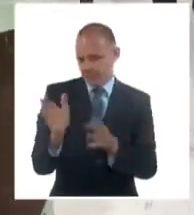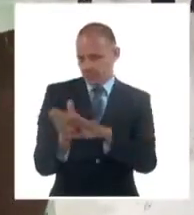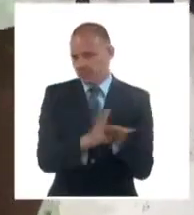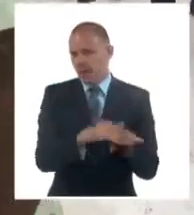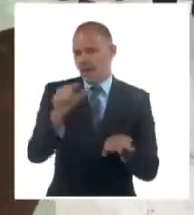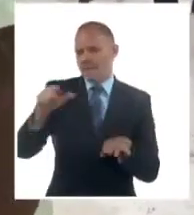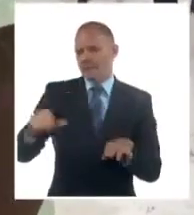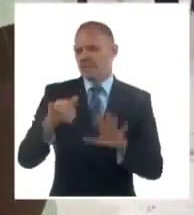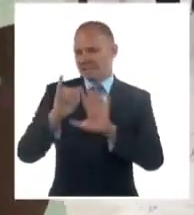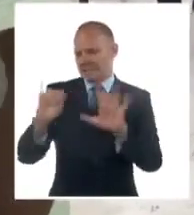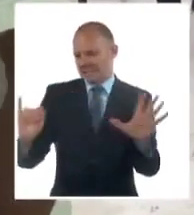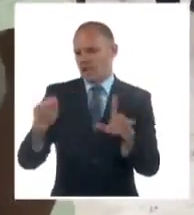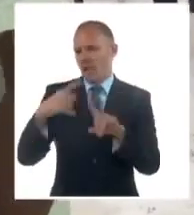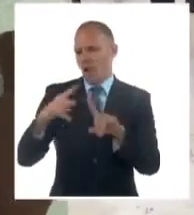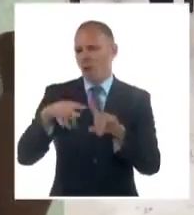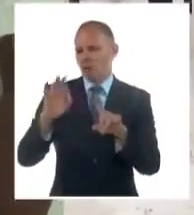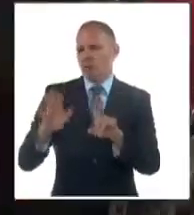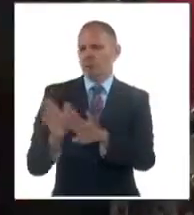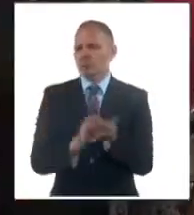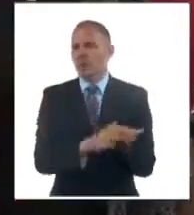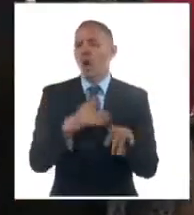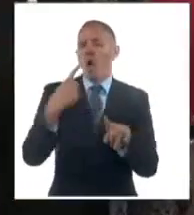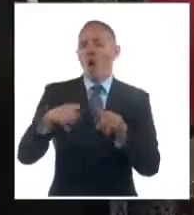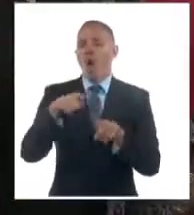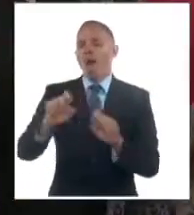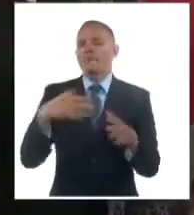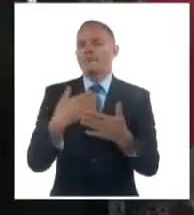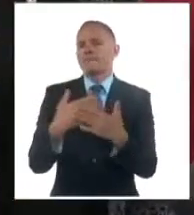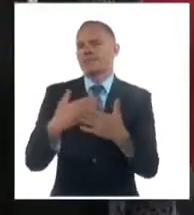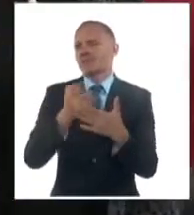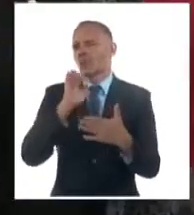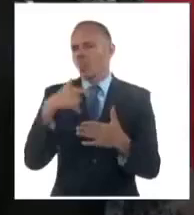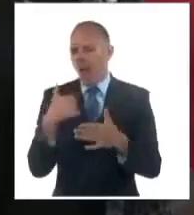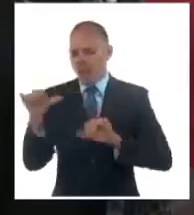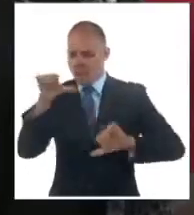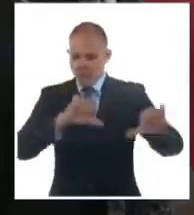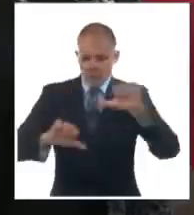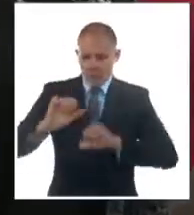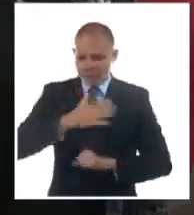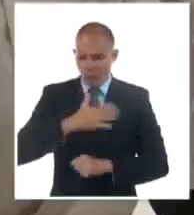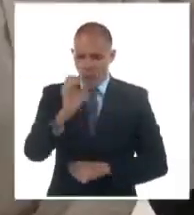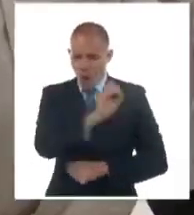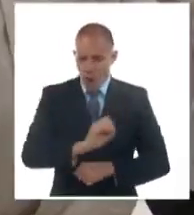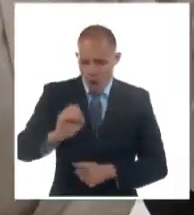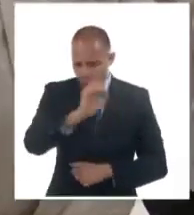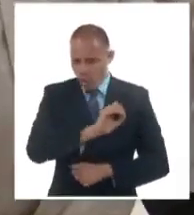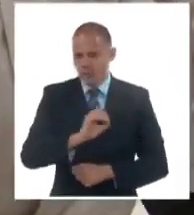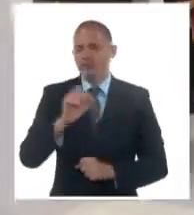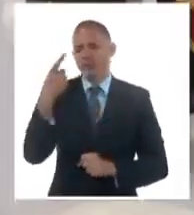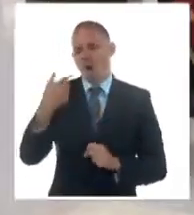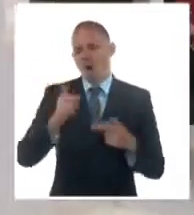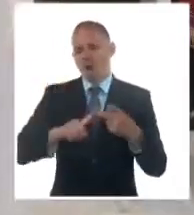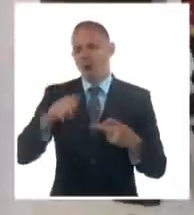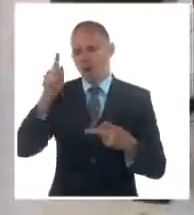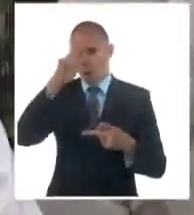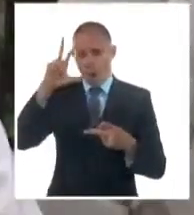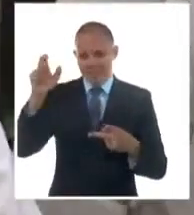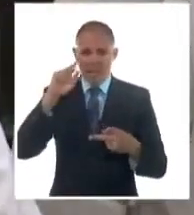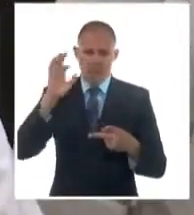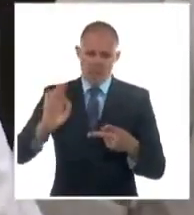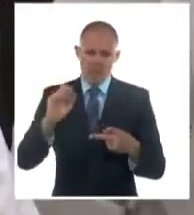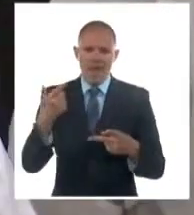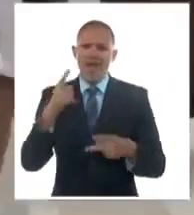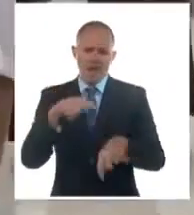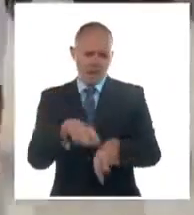Jesús Menéndez, la empresa de laboratorios farmacéuticos Oriente, el Hospital Dermatológico Dr. Guillermo